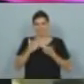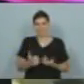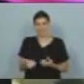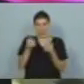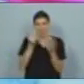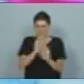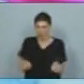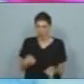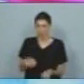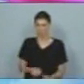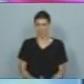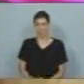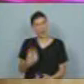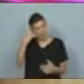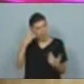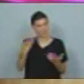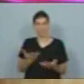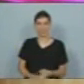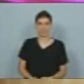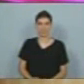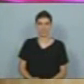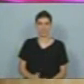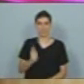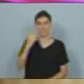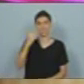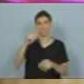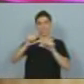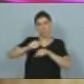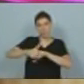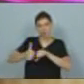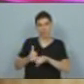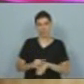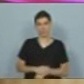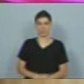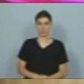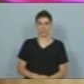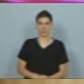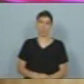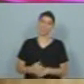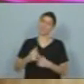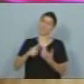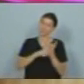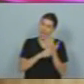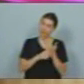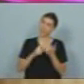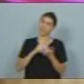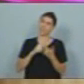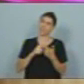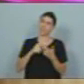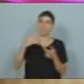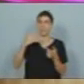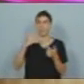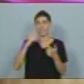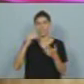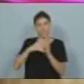Bueno, no. A ver si aprende de una vez. Tres empanadas de carne y de